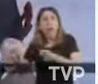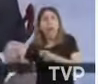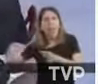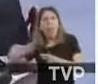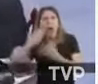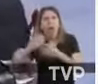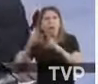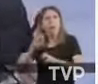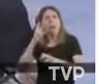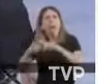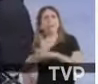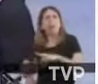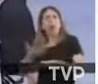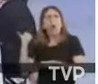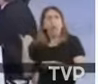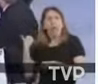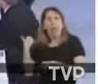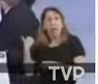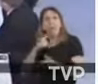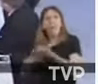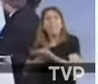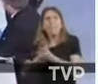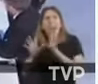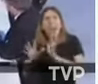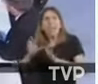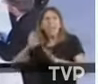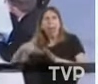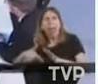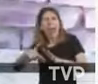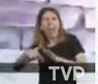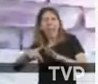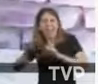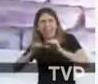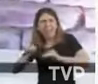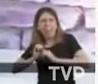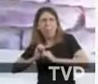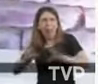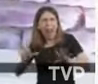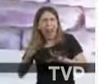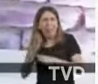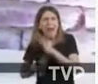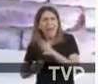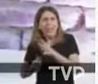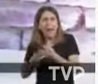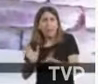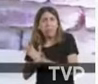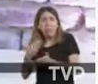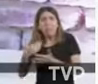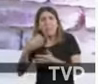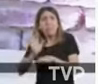limitaciones que puso a medidas que hubieran servido para que un programa tan mal diseñado hubiera por lo menos causado menos